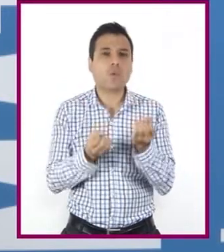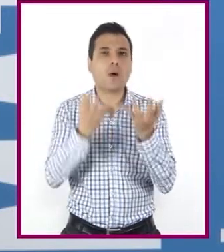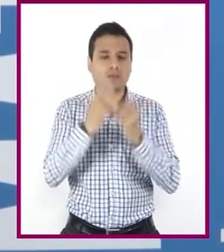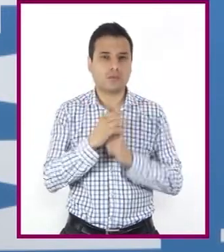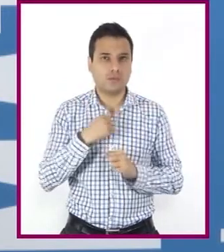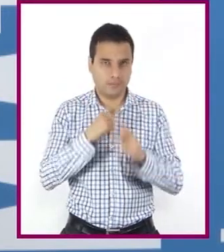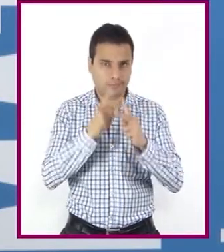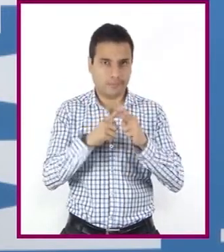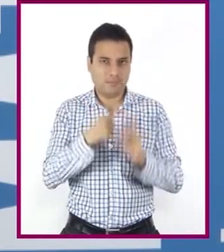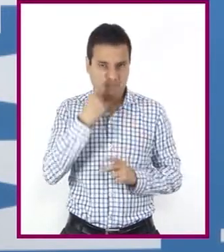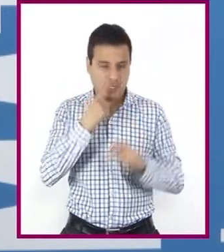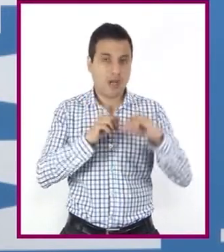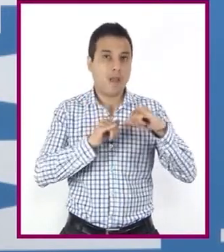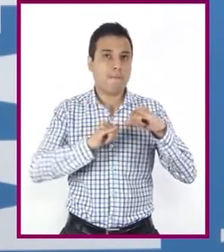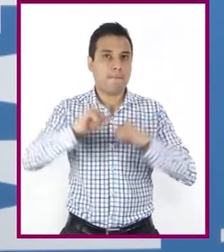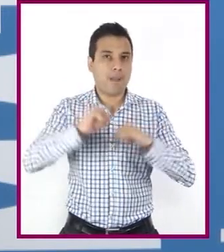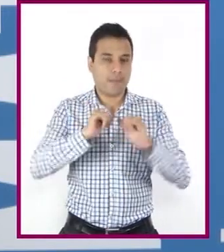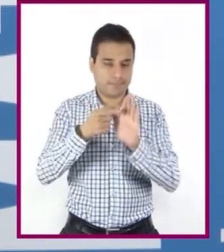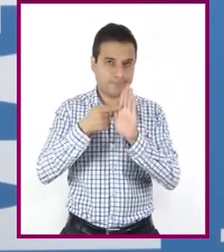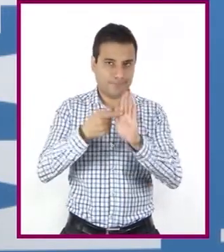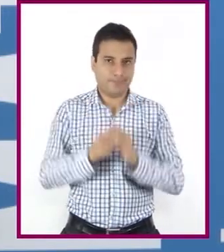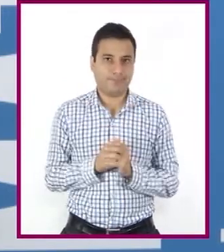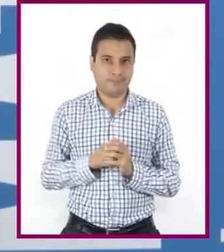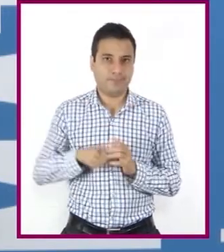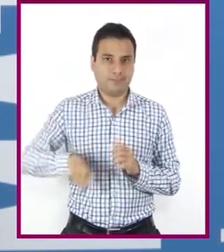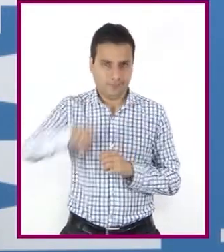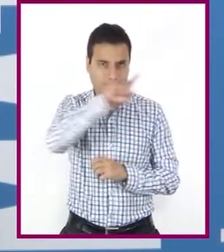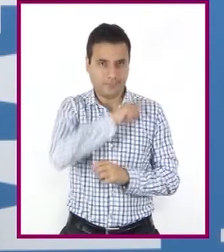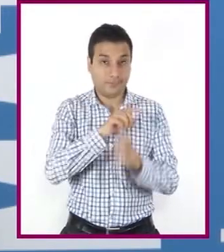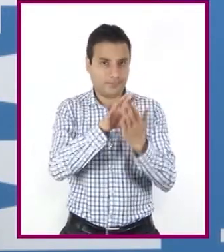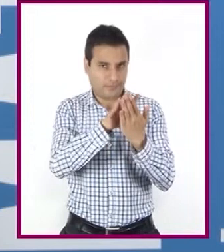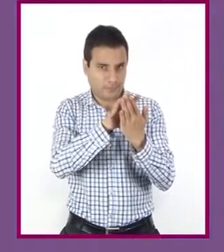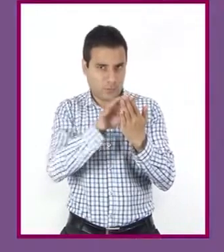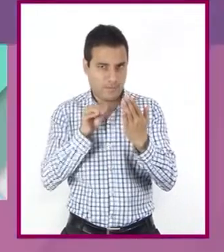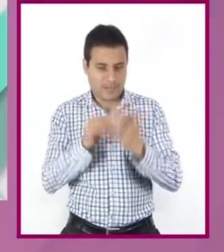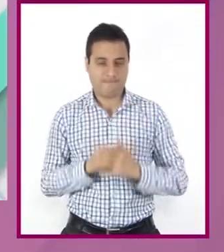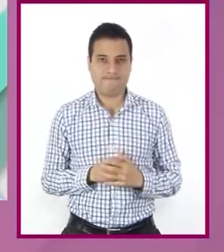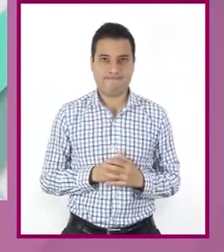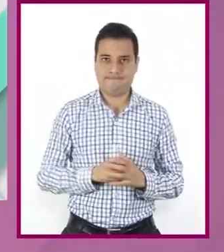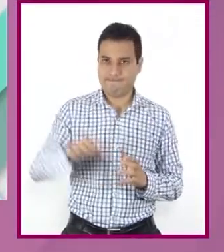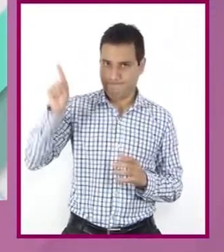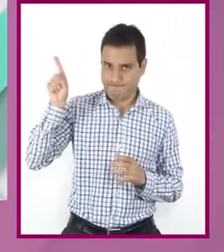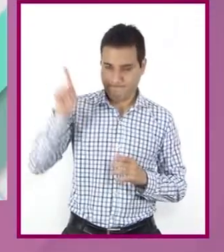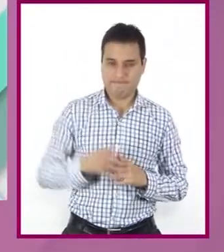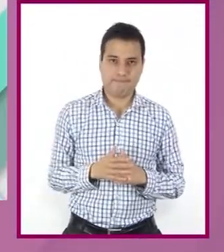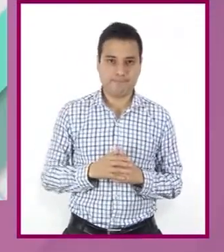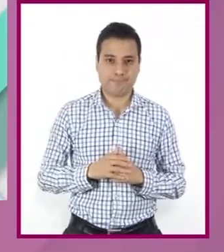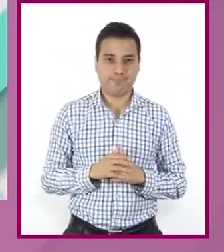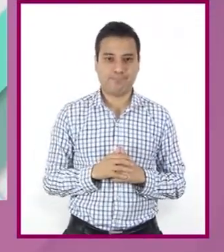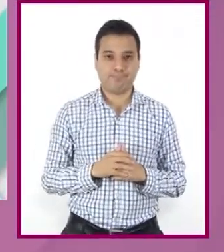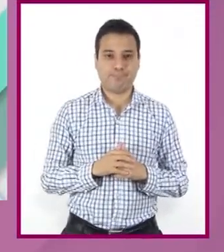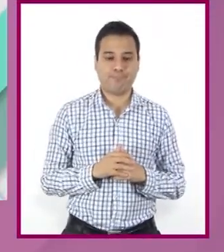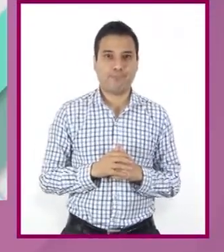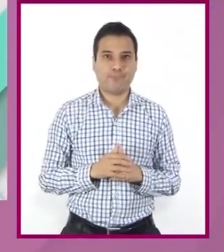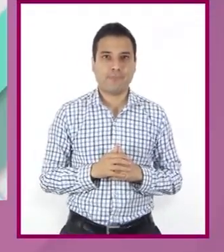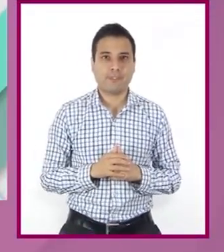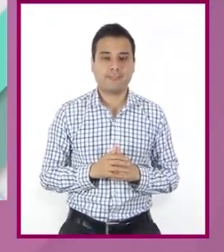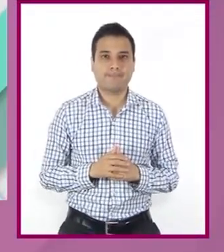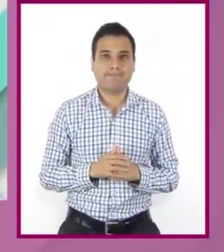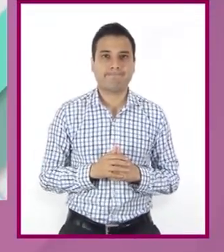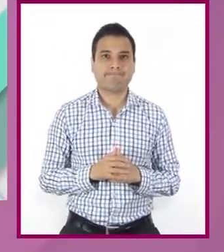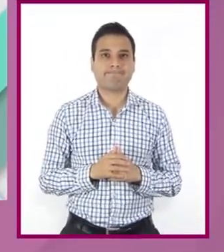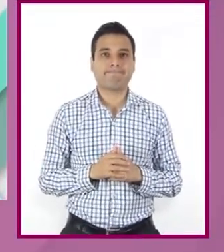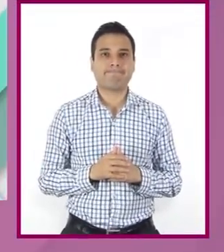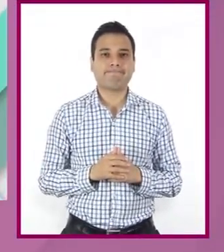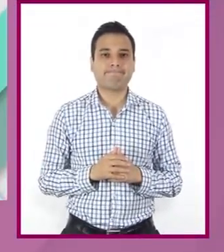Les mostraré el dibujo y les sugiero que lo repliquen en su cuaderno. En la imagen pueden observar el deportivo